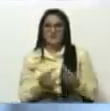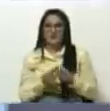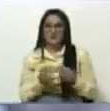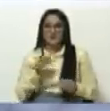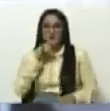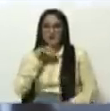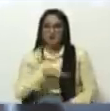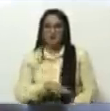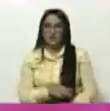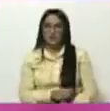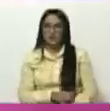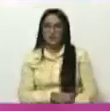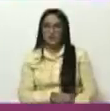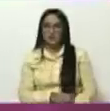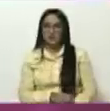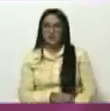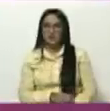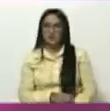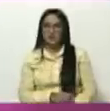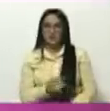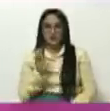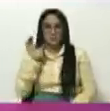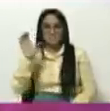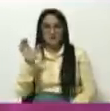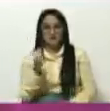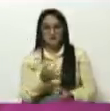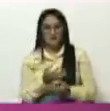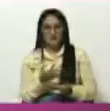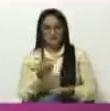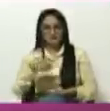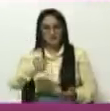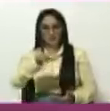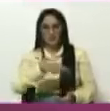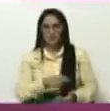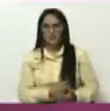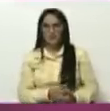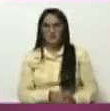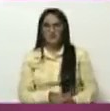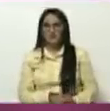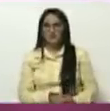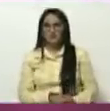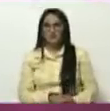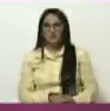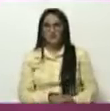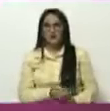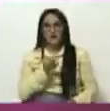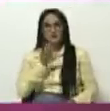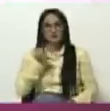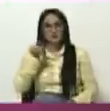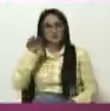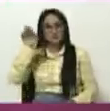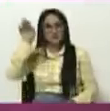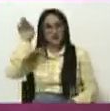victoria, de ustedes es la patria perpetua, muchachos. Así será.